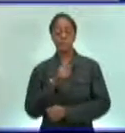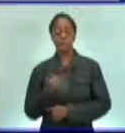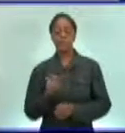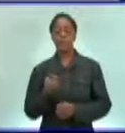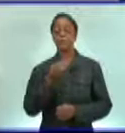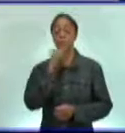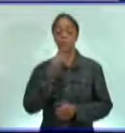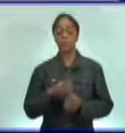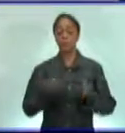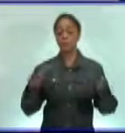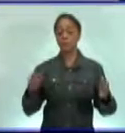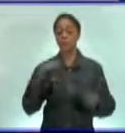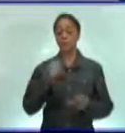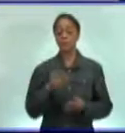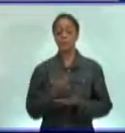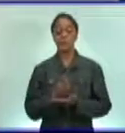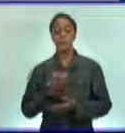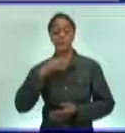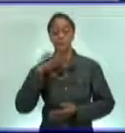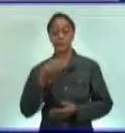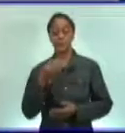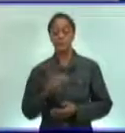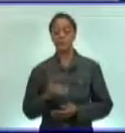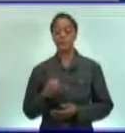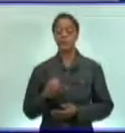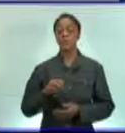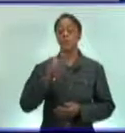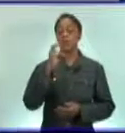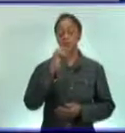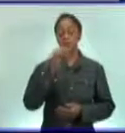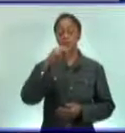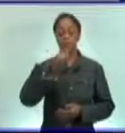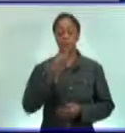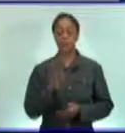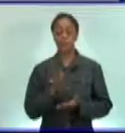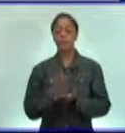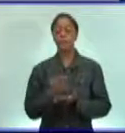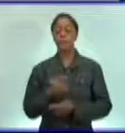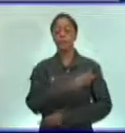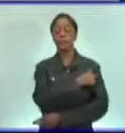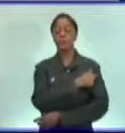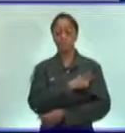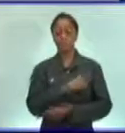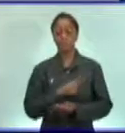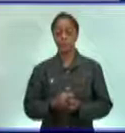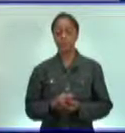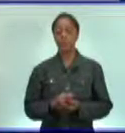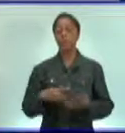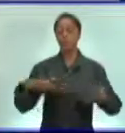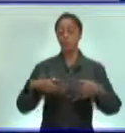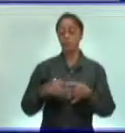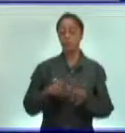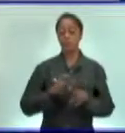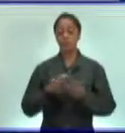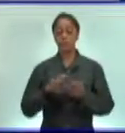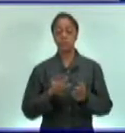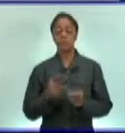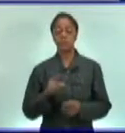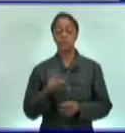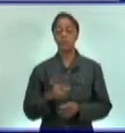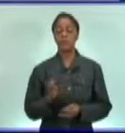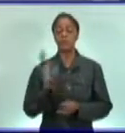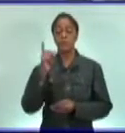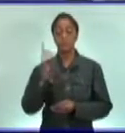este contenido en las OMs de la educación primaria, los ajustes curriculares en la